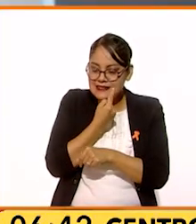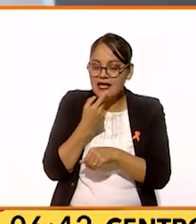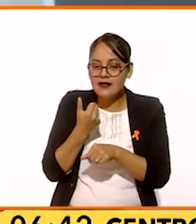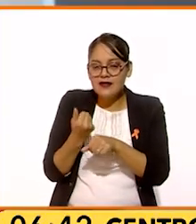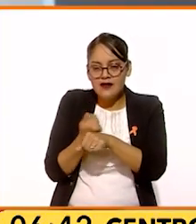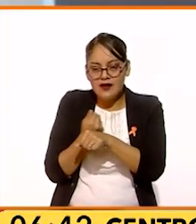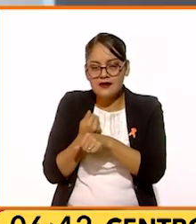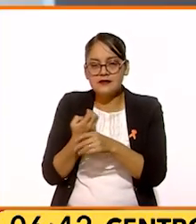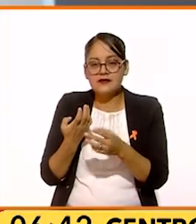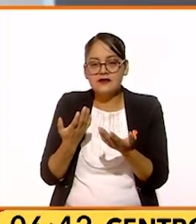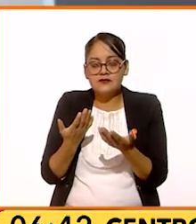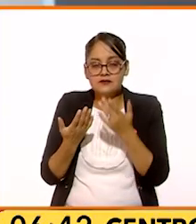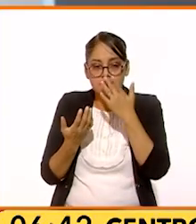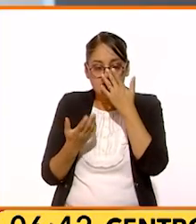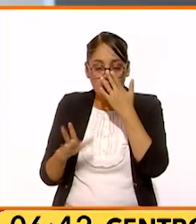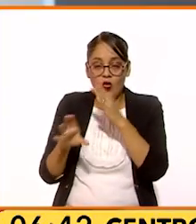tener